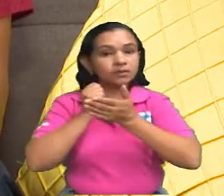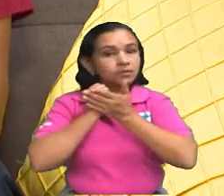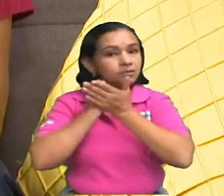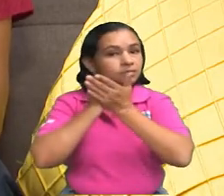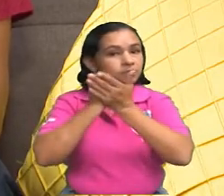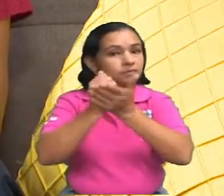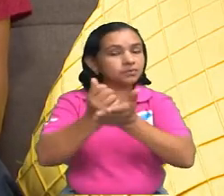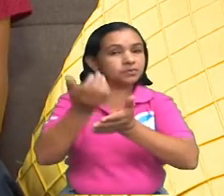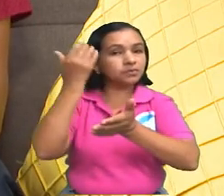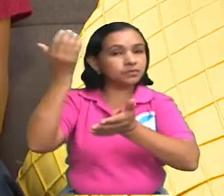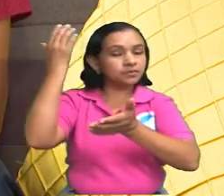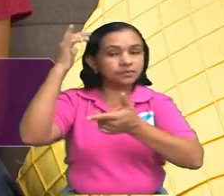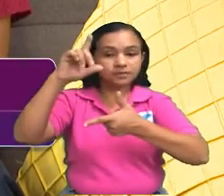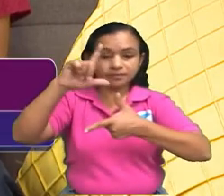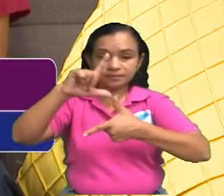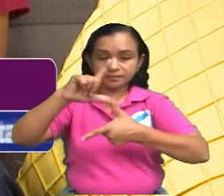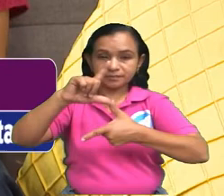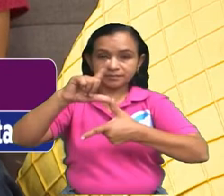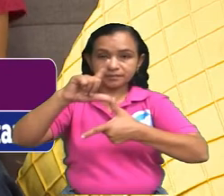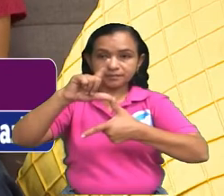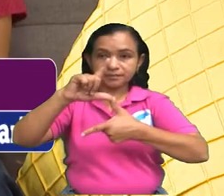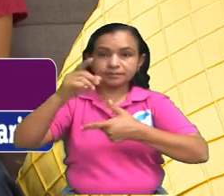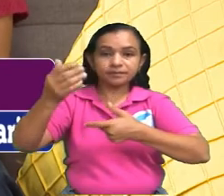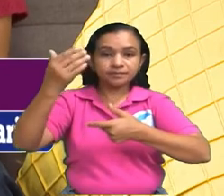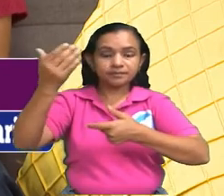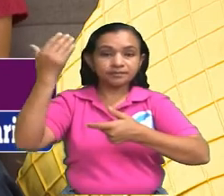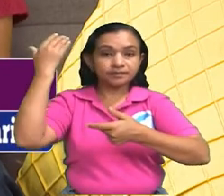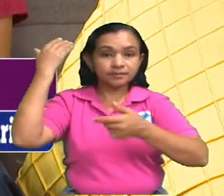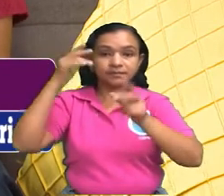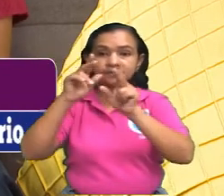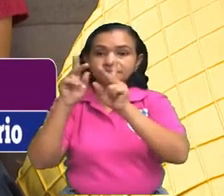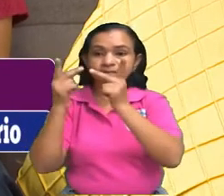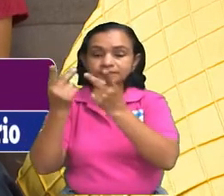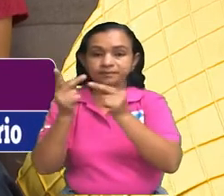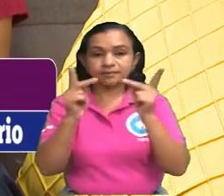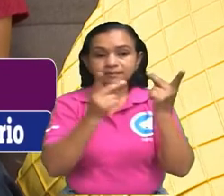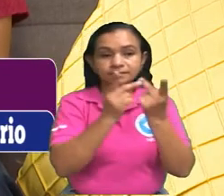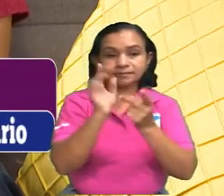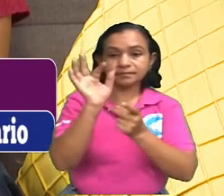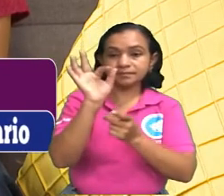historia latinoamericana, pero también la historia de sus pueblos. Comandante Fidel